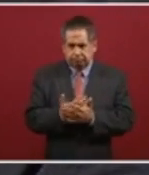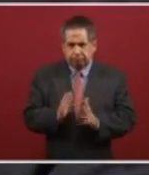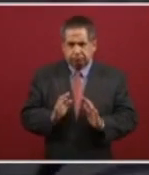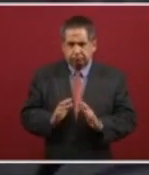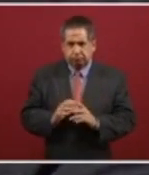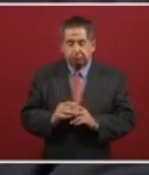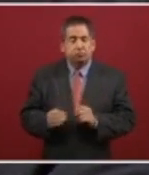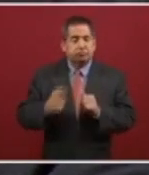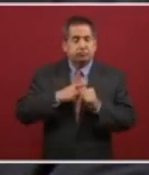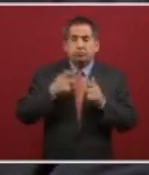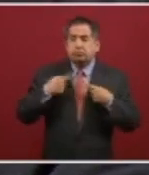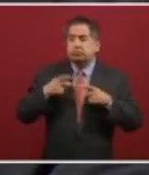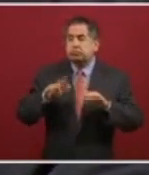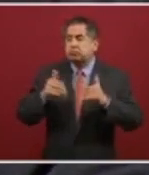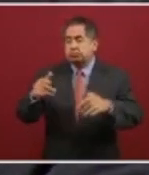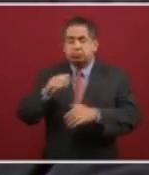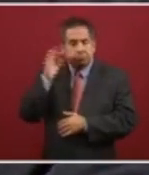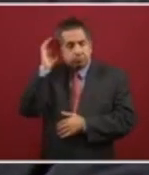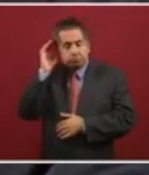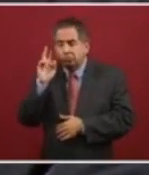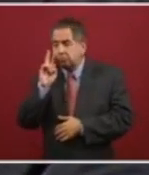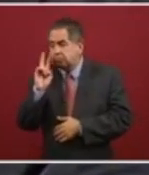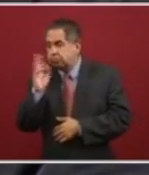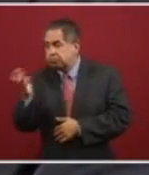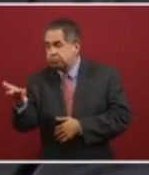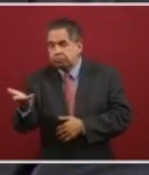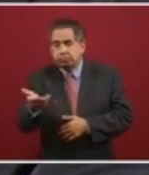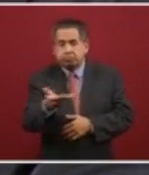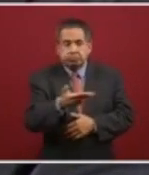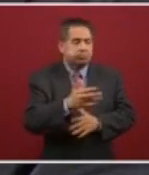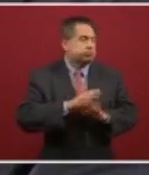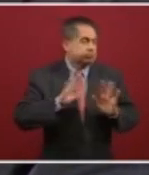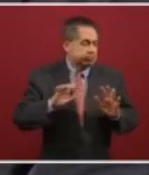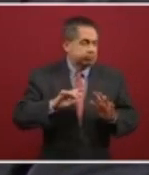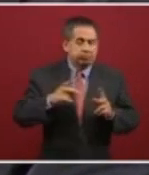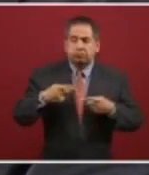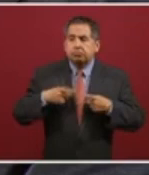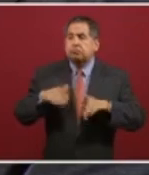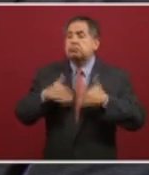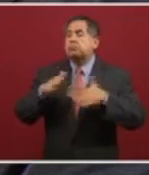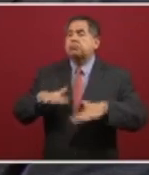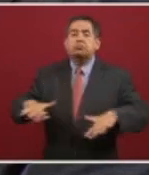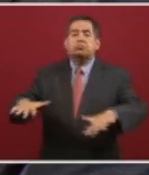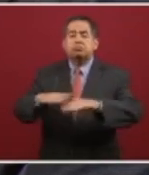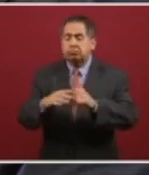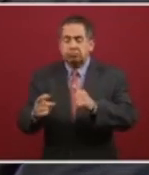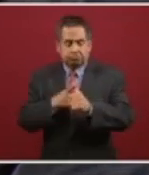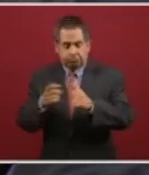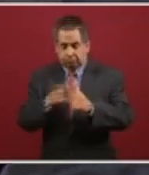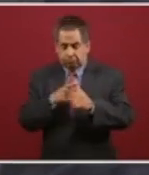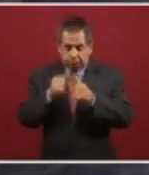hay que escuchar a la gente, hay que escuchar al pueblo.